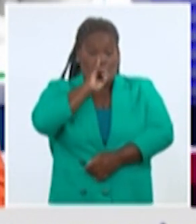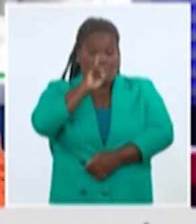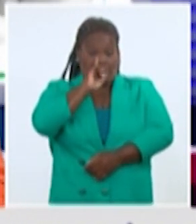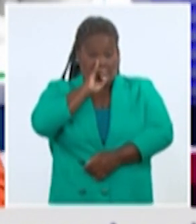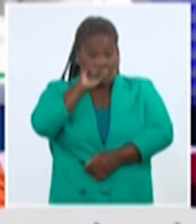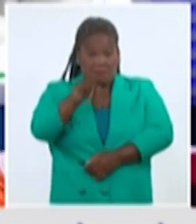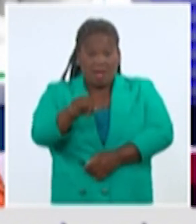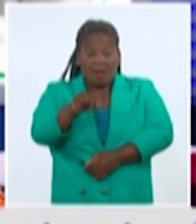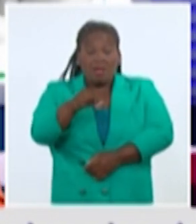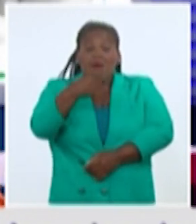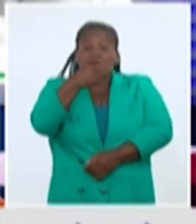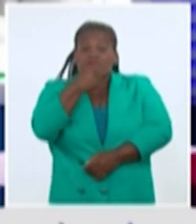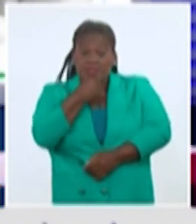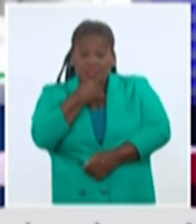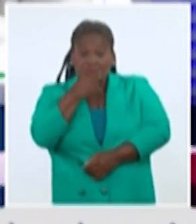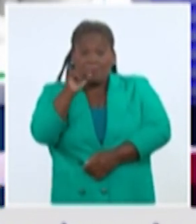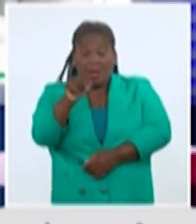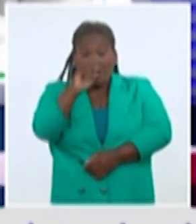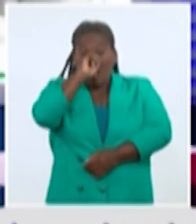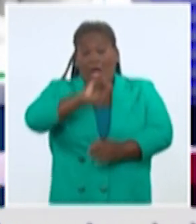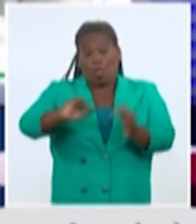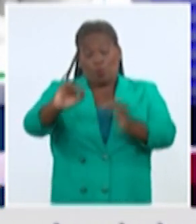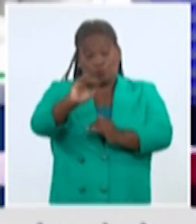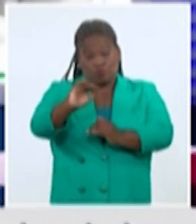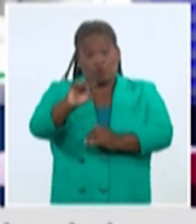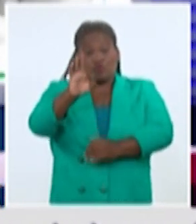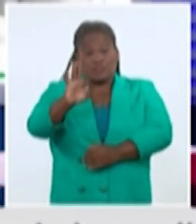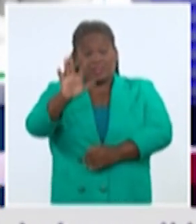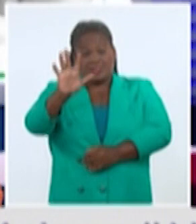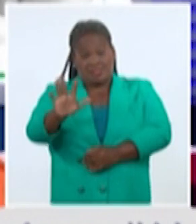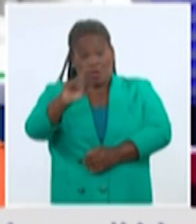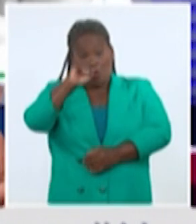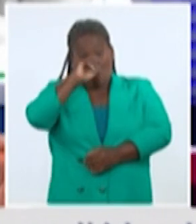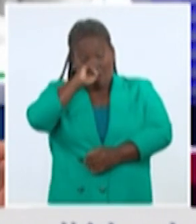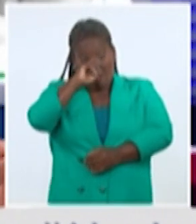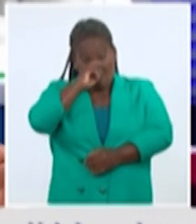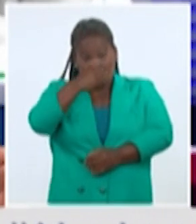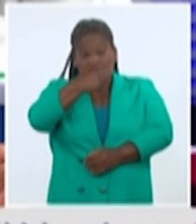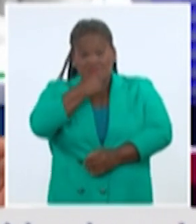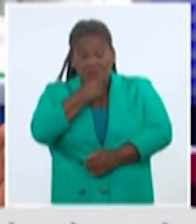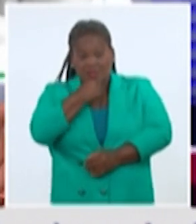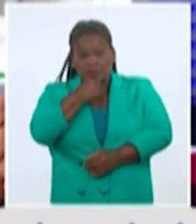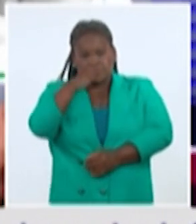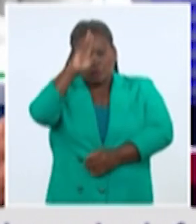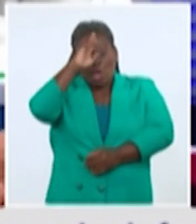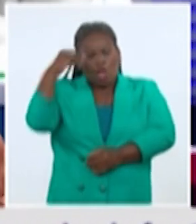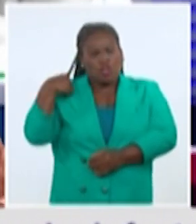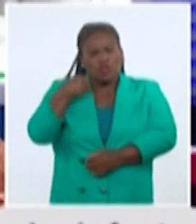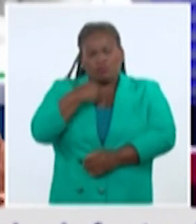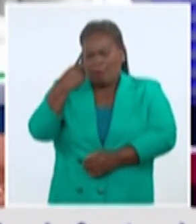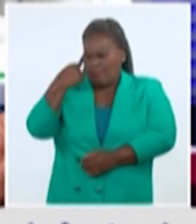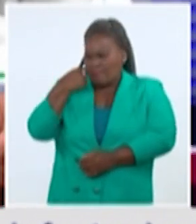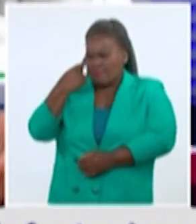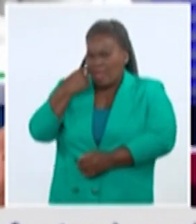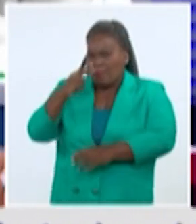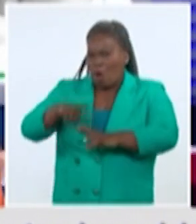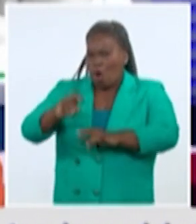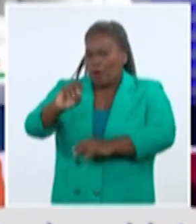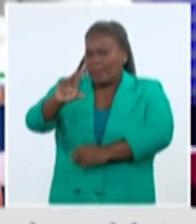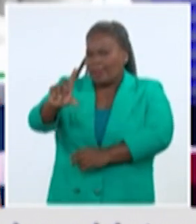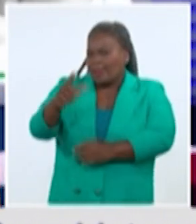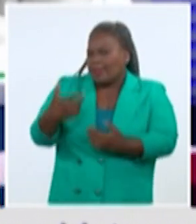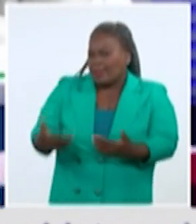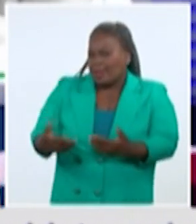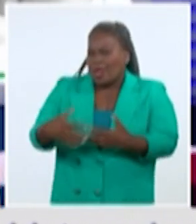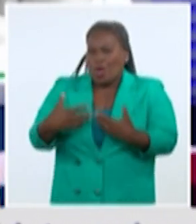mayores de 85 años. Y doctora, veíamos a propósito el material de Holguín sobre la estrategia